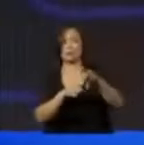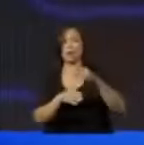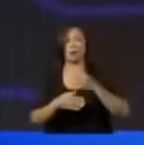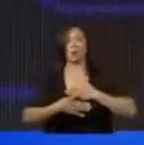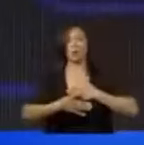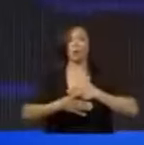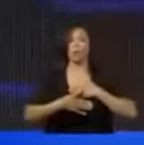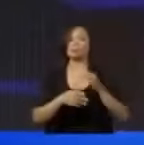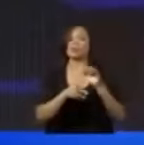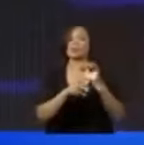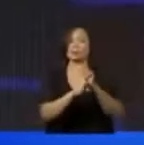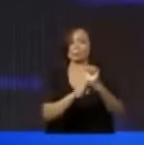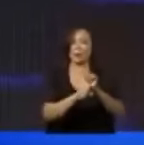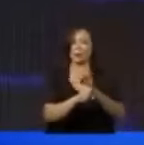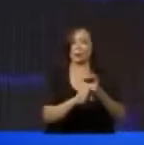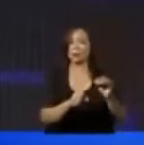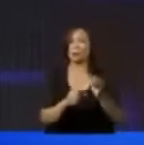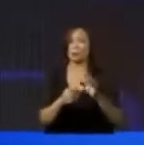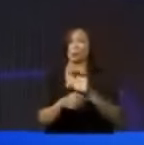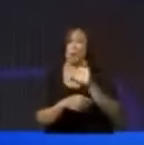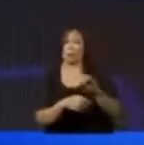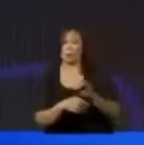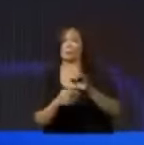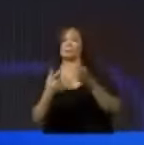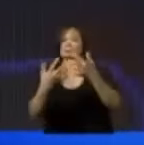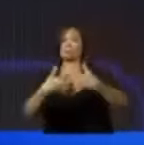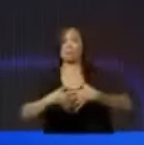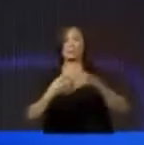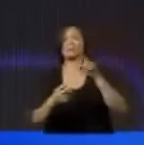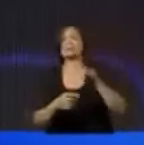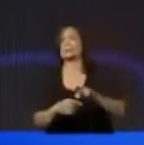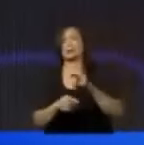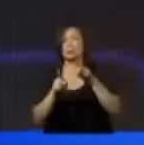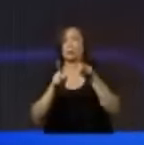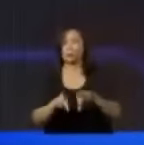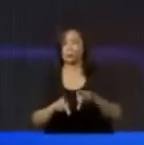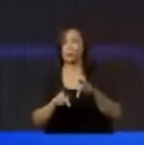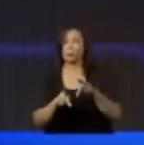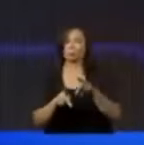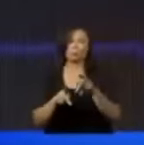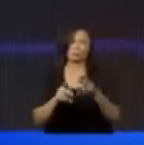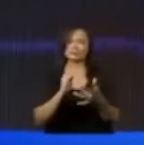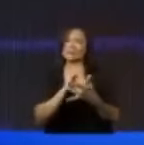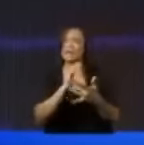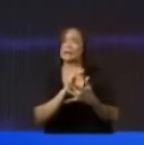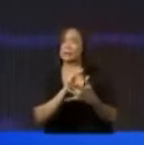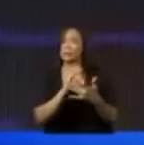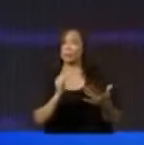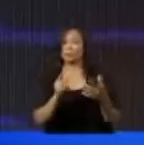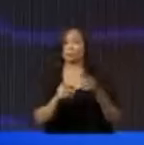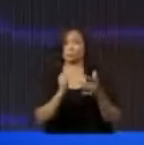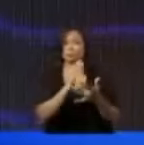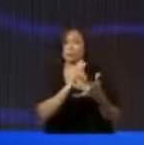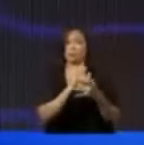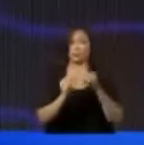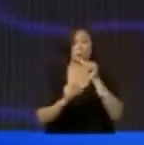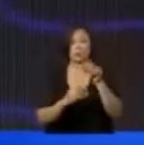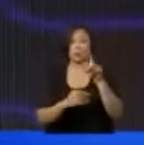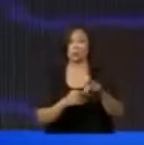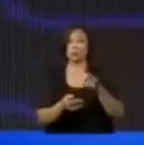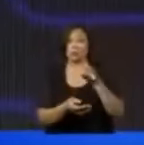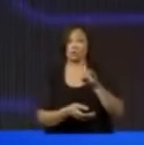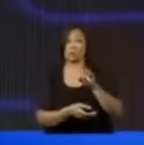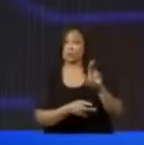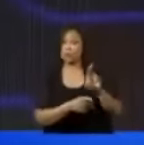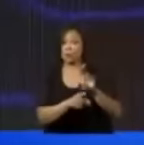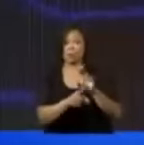o vocacional. Con las empresas ocurre que necesitan un personal medio de técnicos, y esos técnicos no tienen que ser